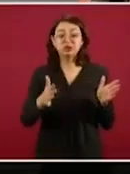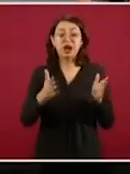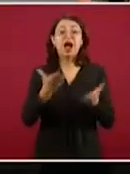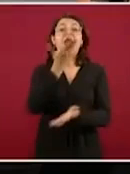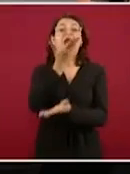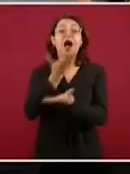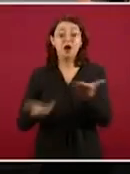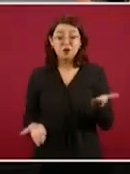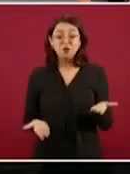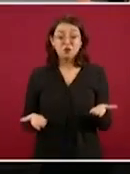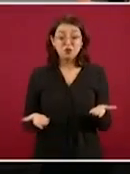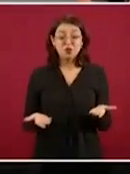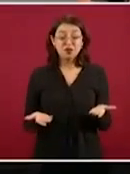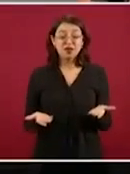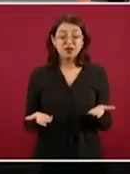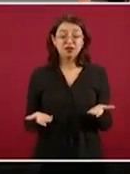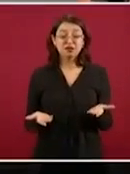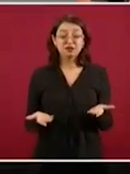Y esto